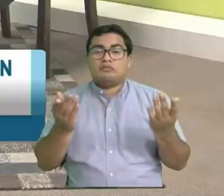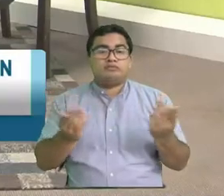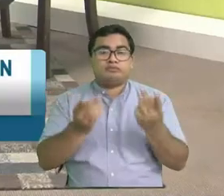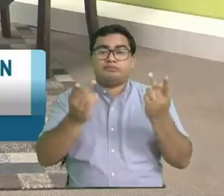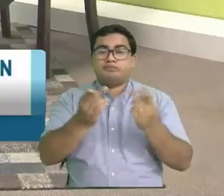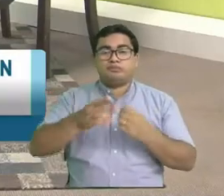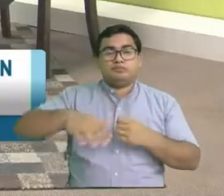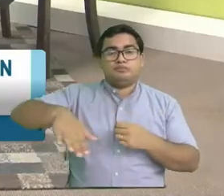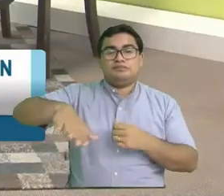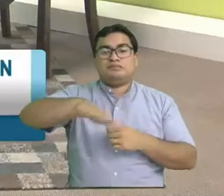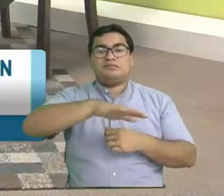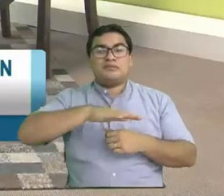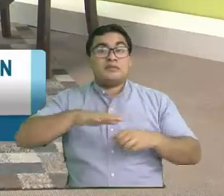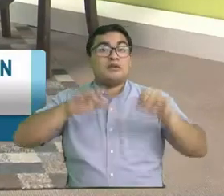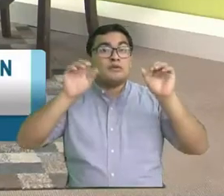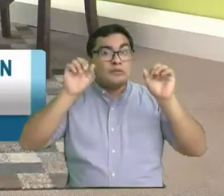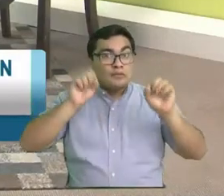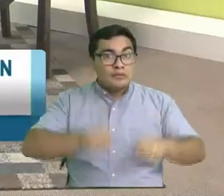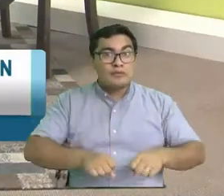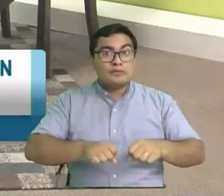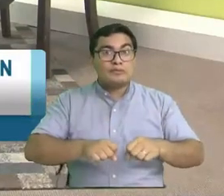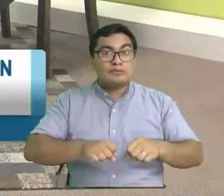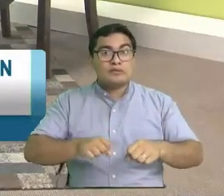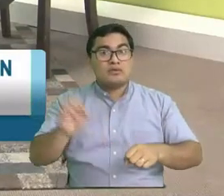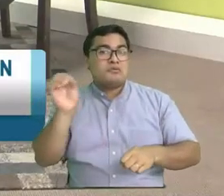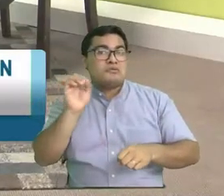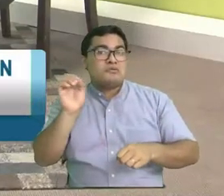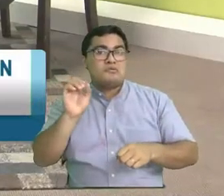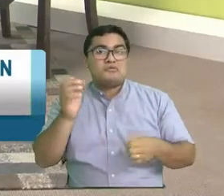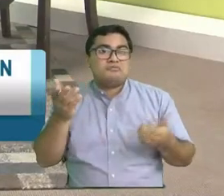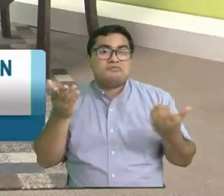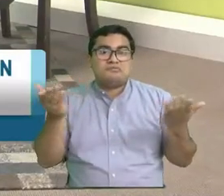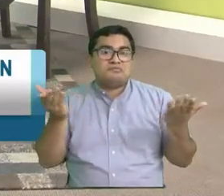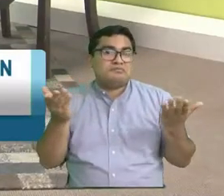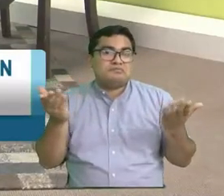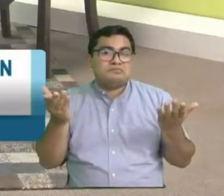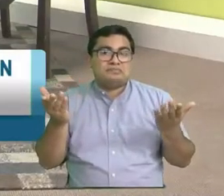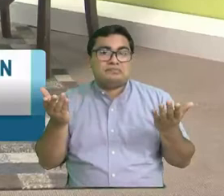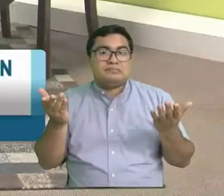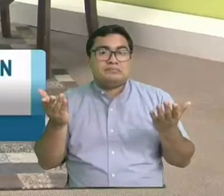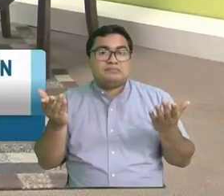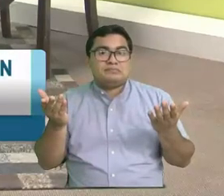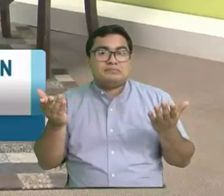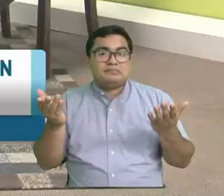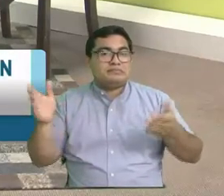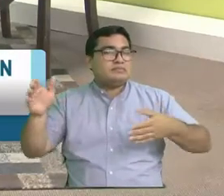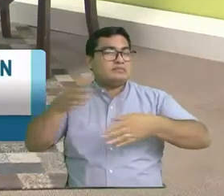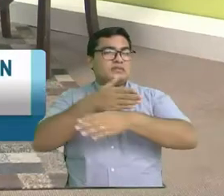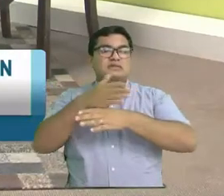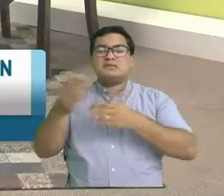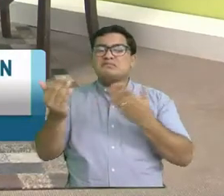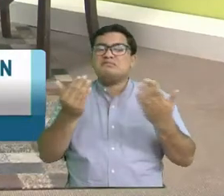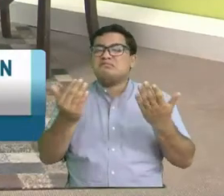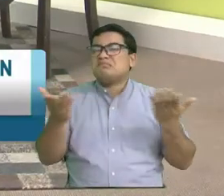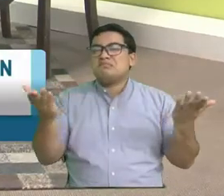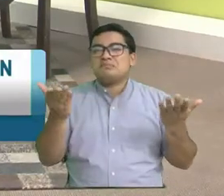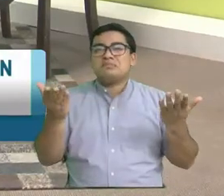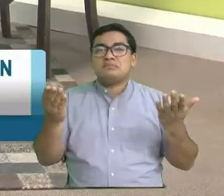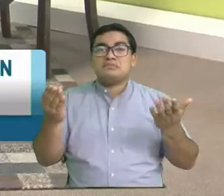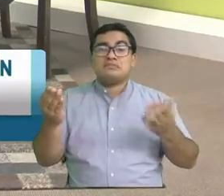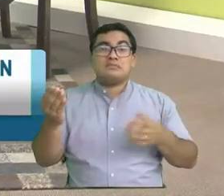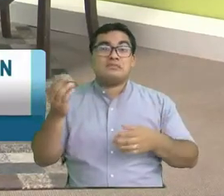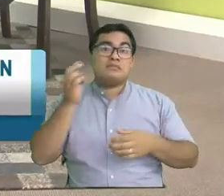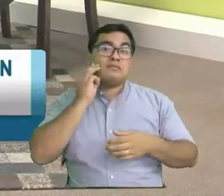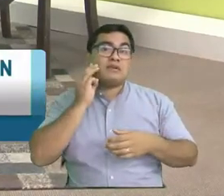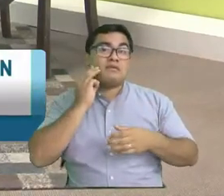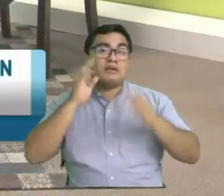vive, puede causar eso o está completamente, no tiene que ver, pues, nada. Ahorita las mamás deben de estar